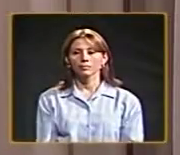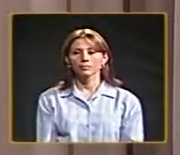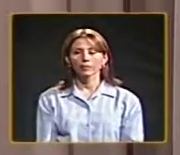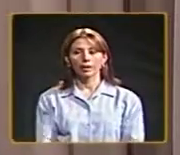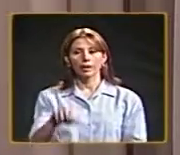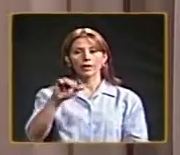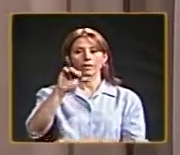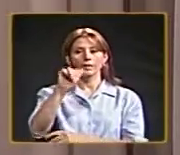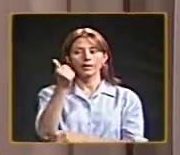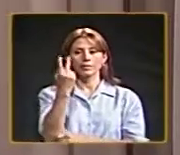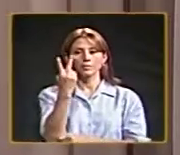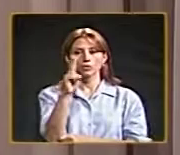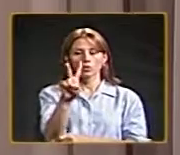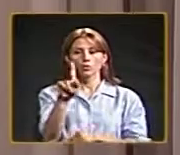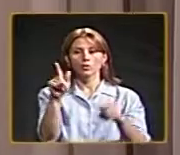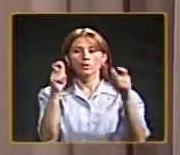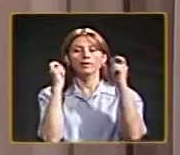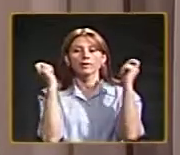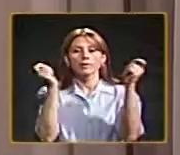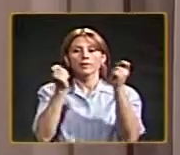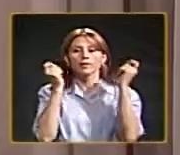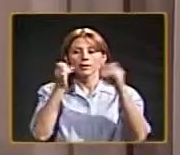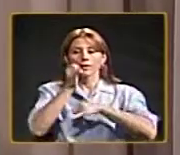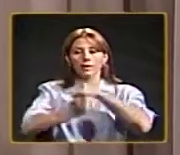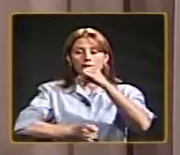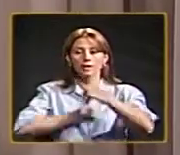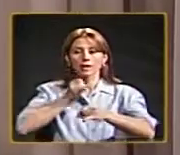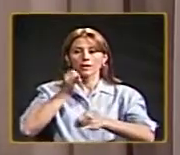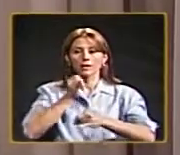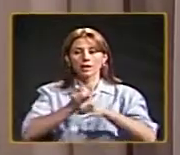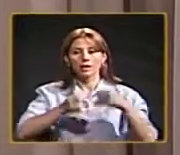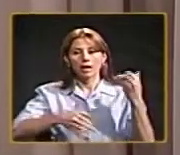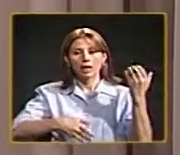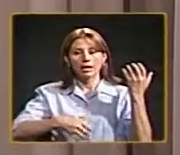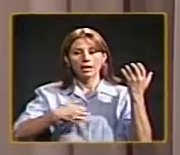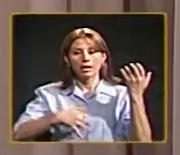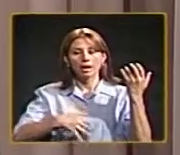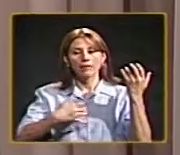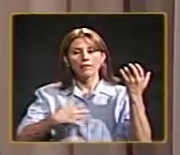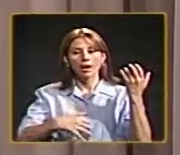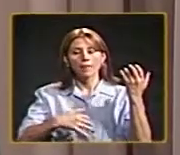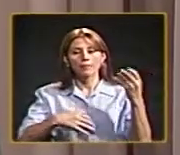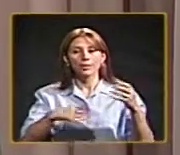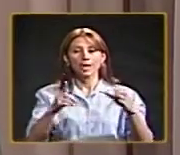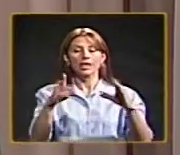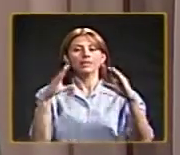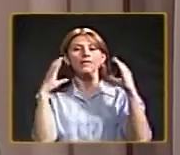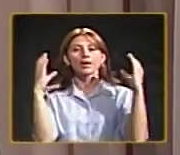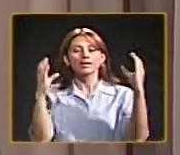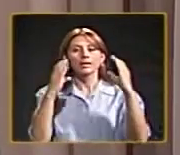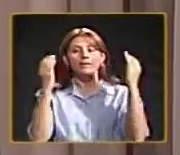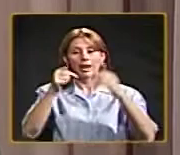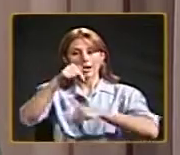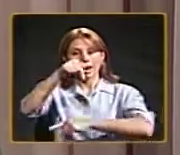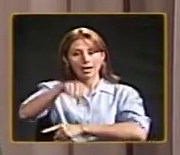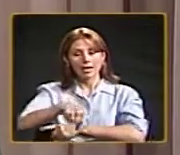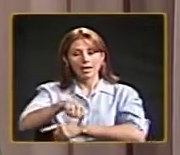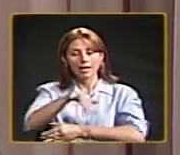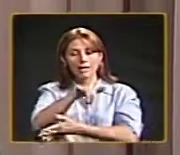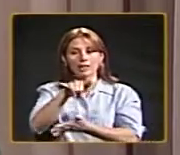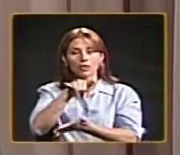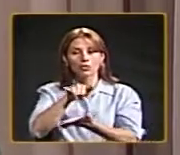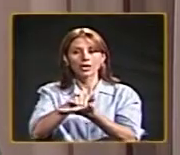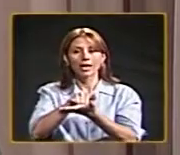la 12ª edición del Festival Internacional de Guitarra, que se va a celebrar aquí en San